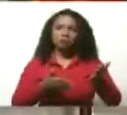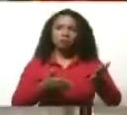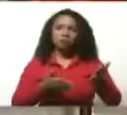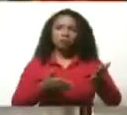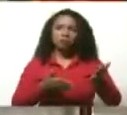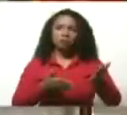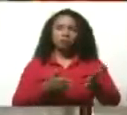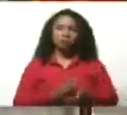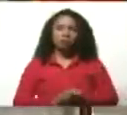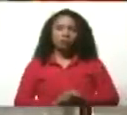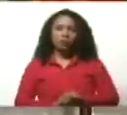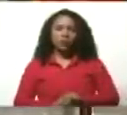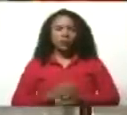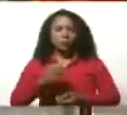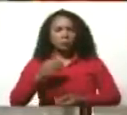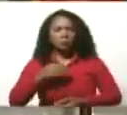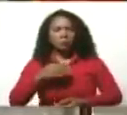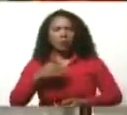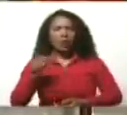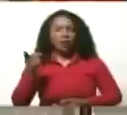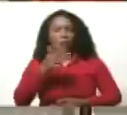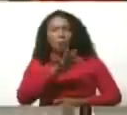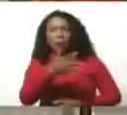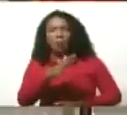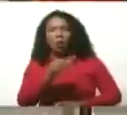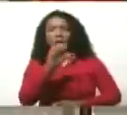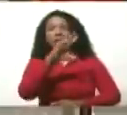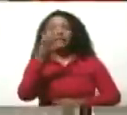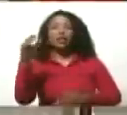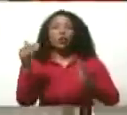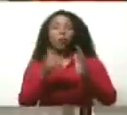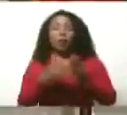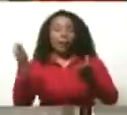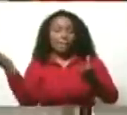créanme que pudiera eso llegar a 300.000 folios